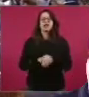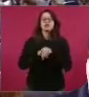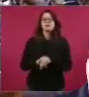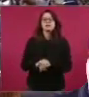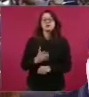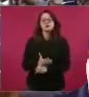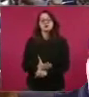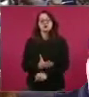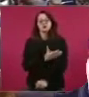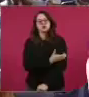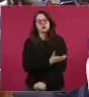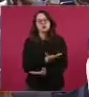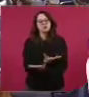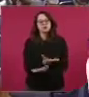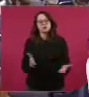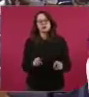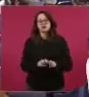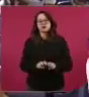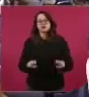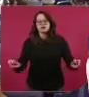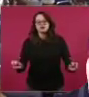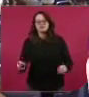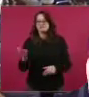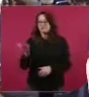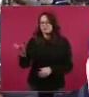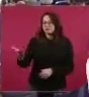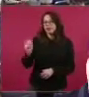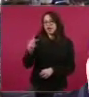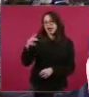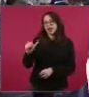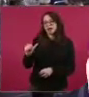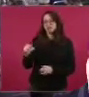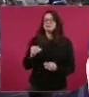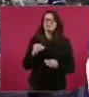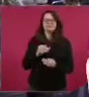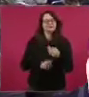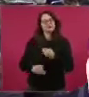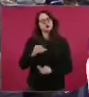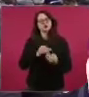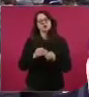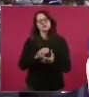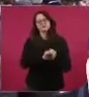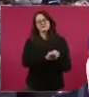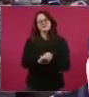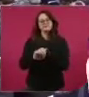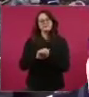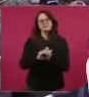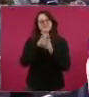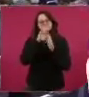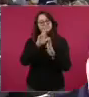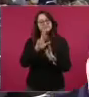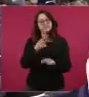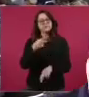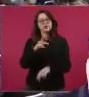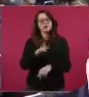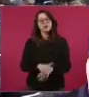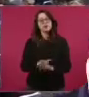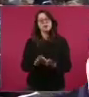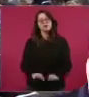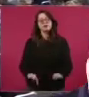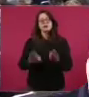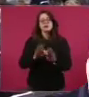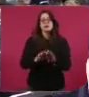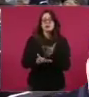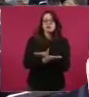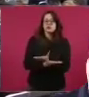especialmente Ana Guevara, saludo a todas y todos con respeto y especialmente a todas y todos los deportistas que se encuentran